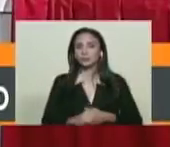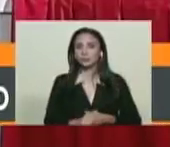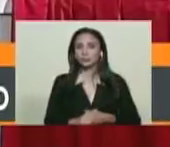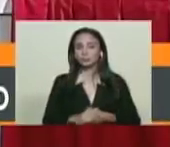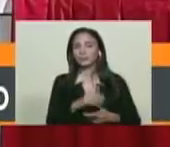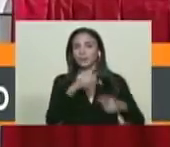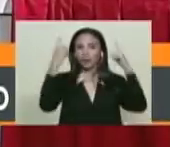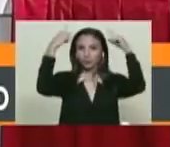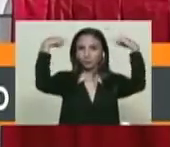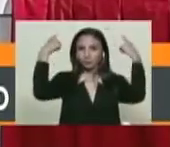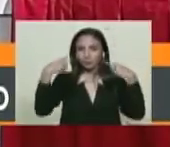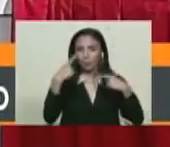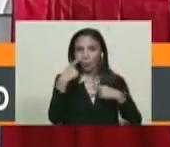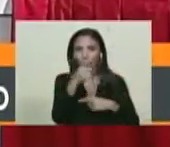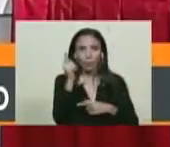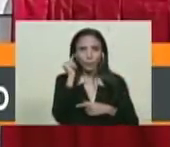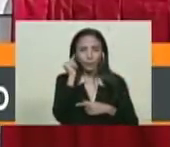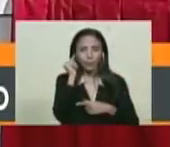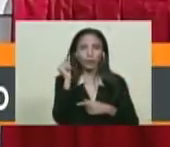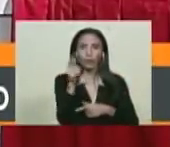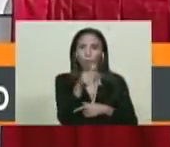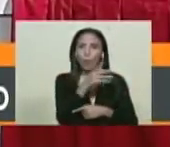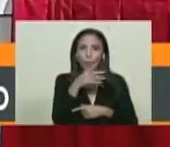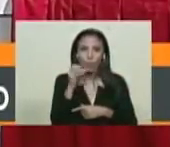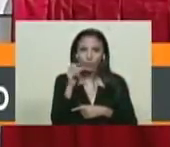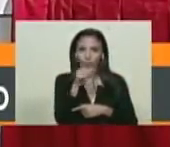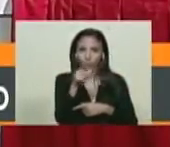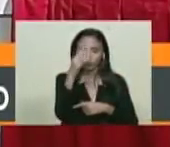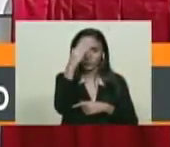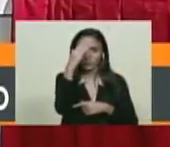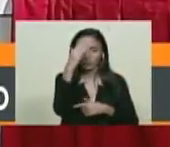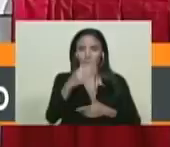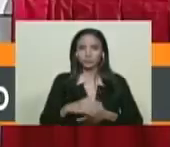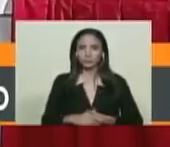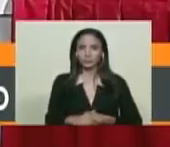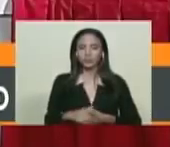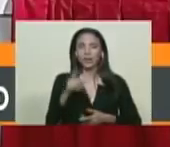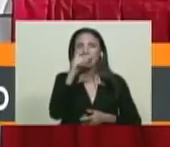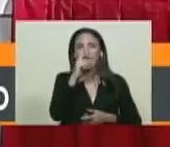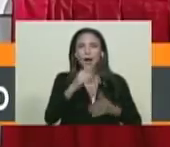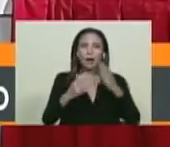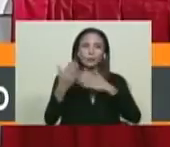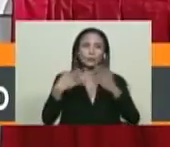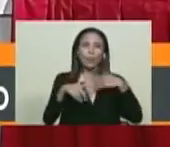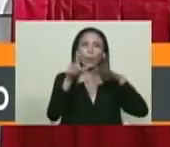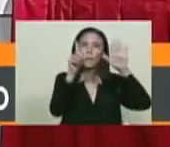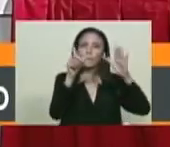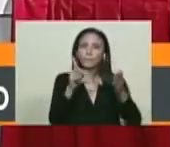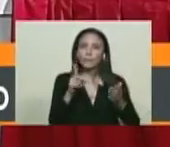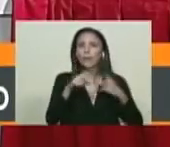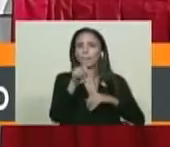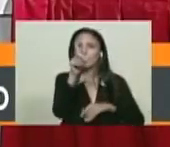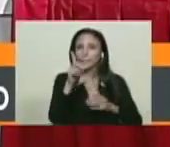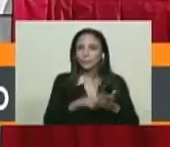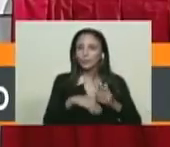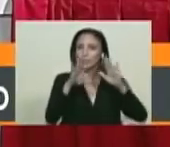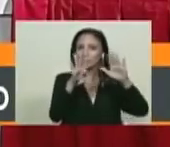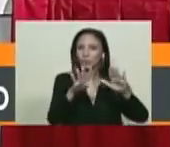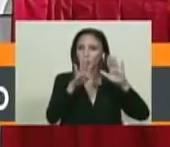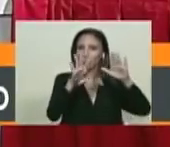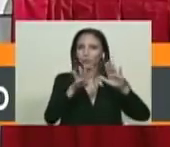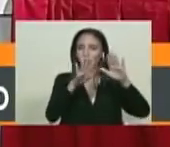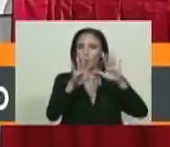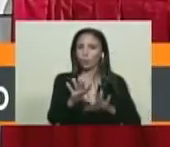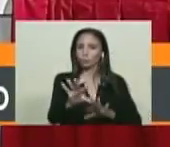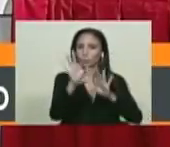Iris Varela, para que ustedes sepan, muchachos, los más jóvenes, en el año 99, cuando se eligió la Asamblea Nacional Constituyente,